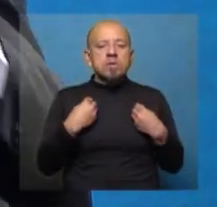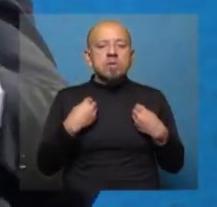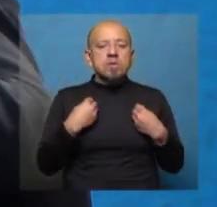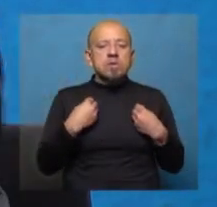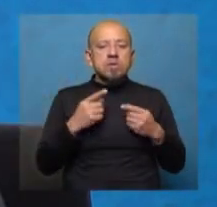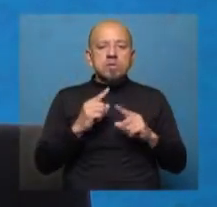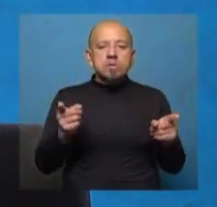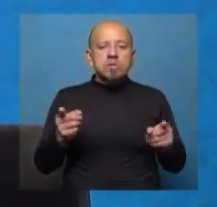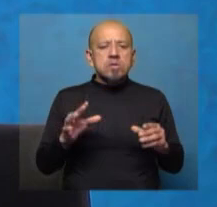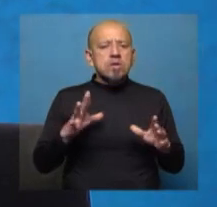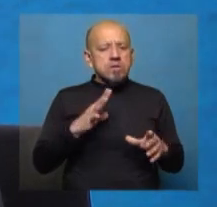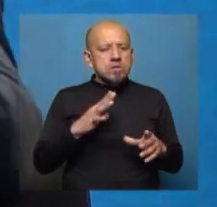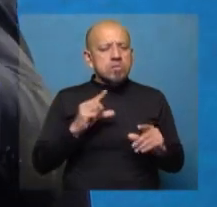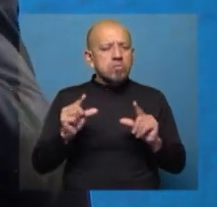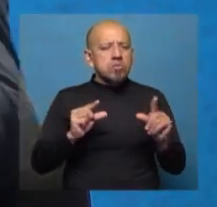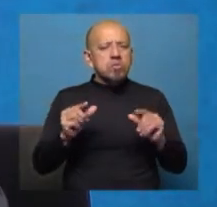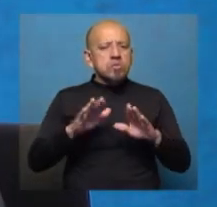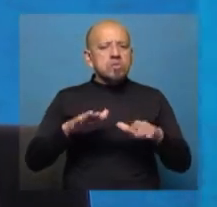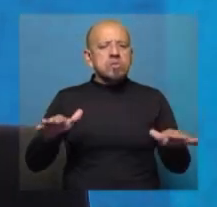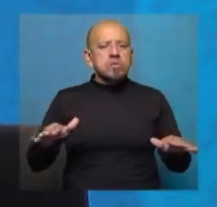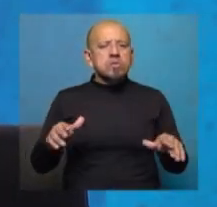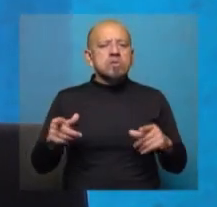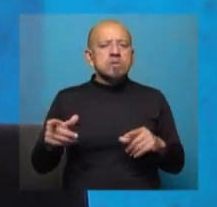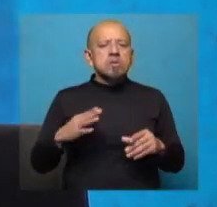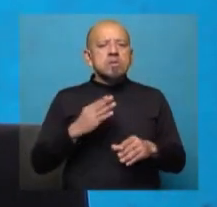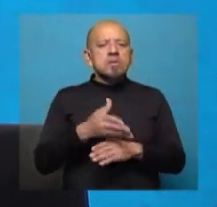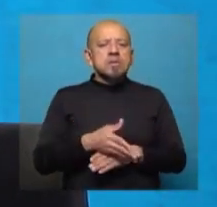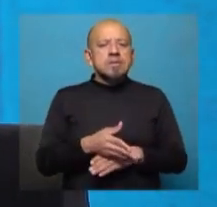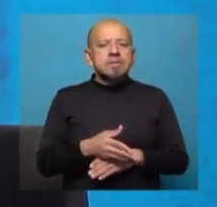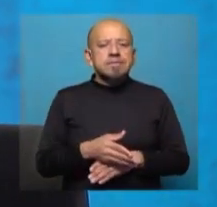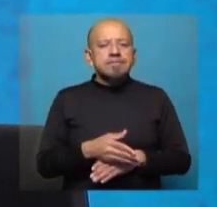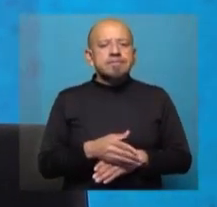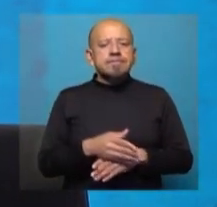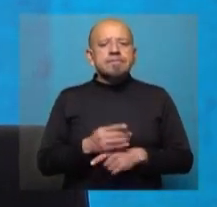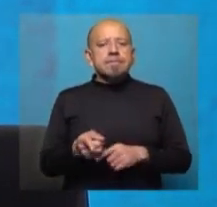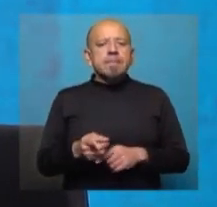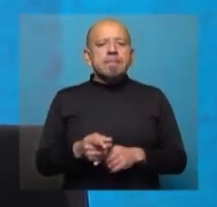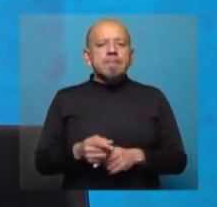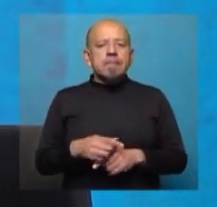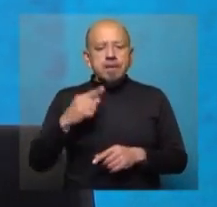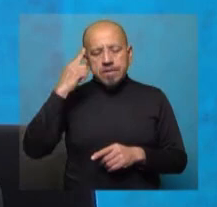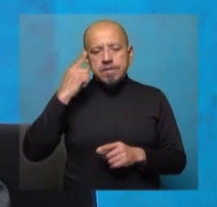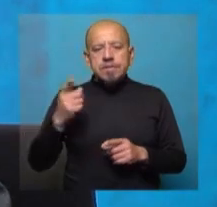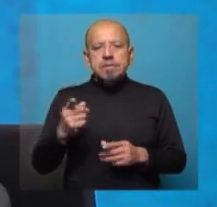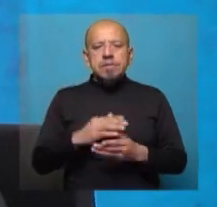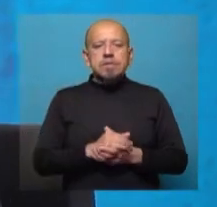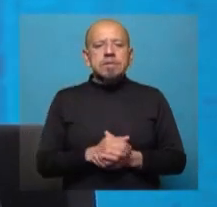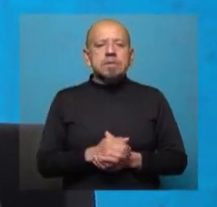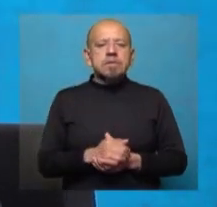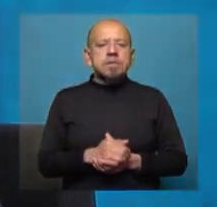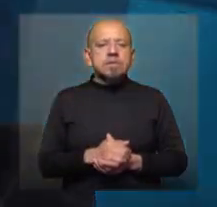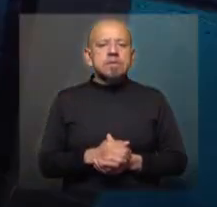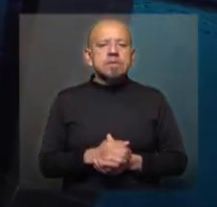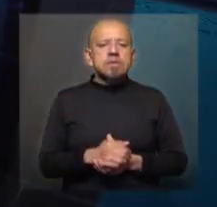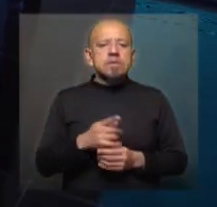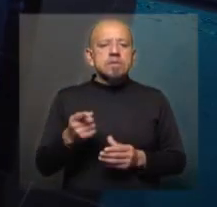excedía o era poco la gente los niños las niñas que tenían acceso Qué impacto tiene hoy Qué mirada tenés sobre eso Por ejemplo y